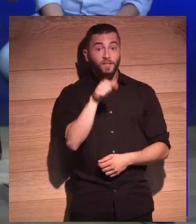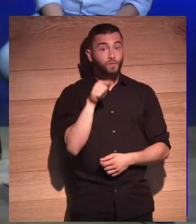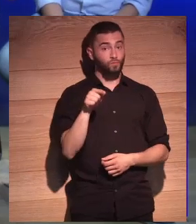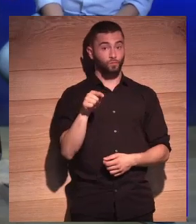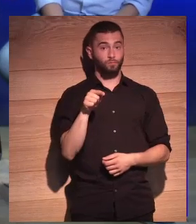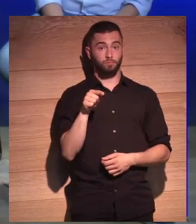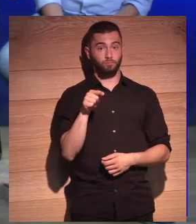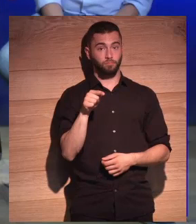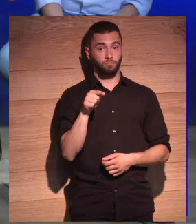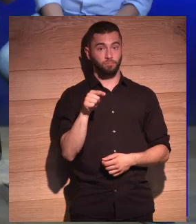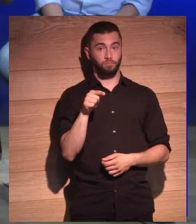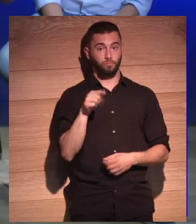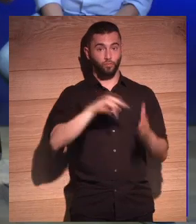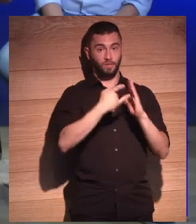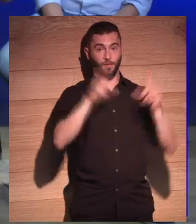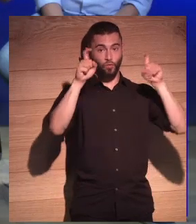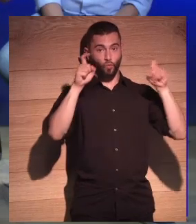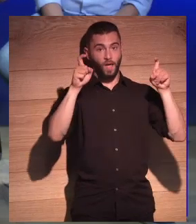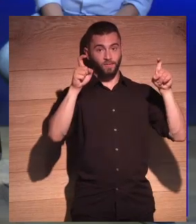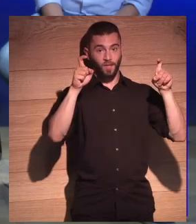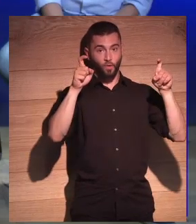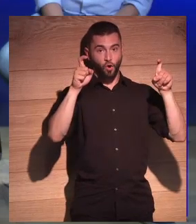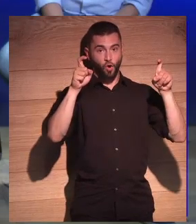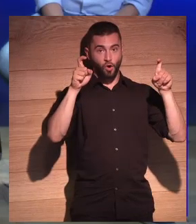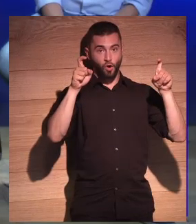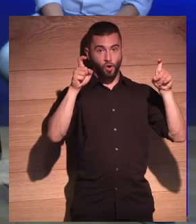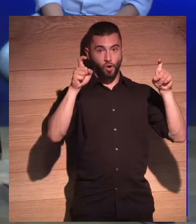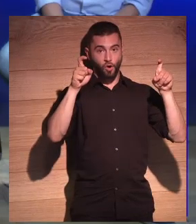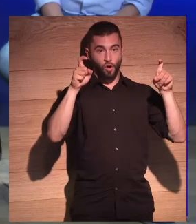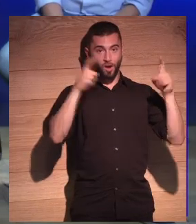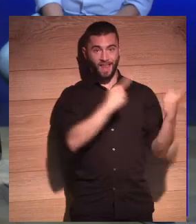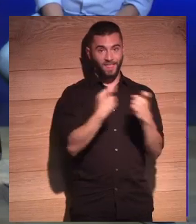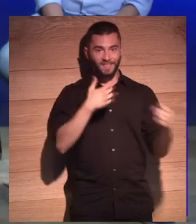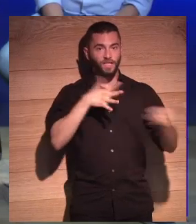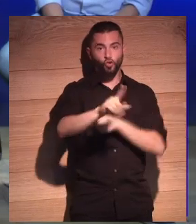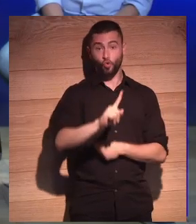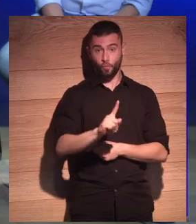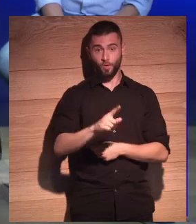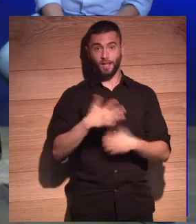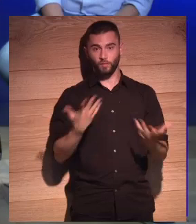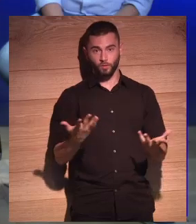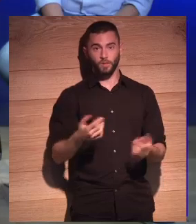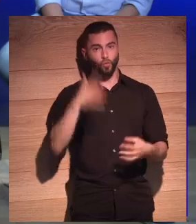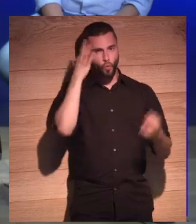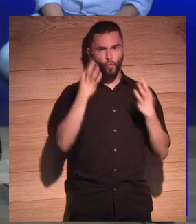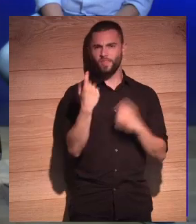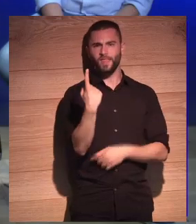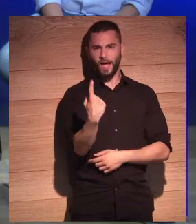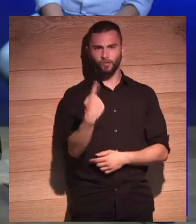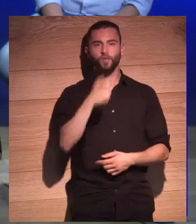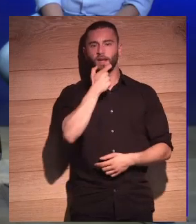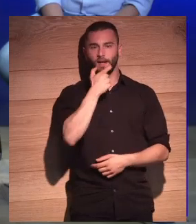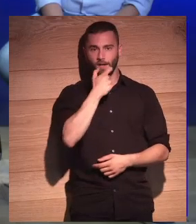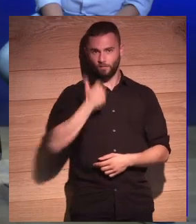dando, en tu sistema educativo, no estás cubriendo las necesidades. Un dato aprovecho del Reino